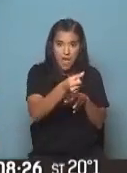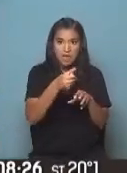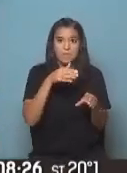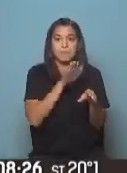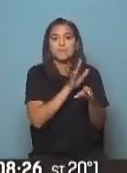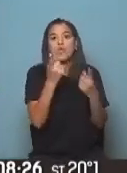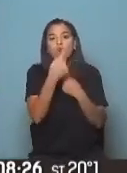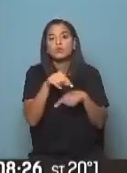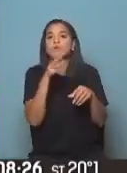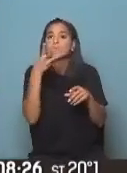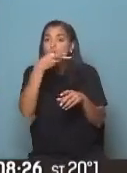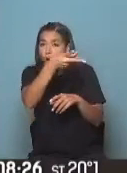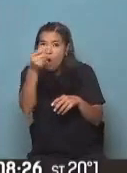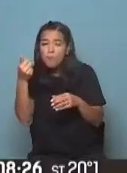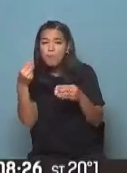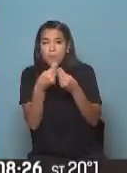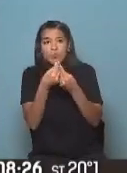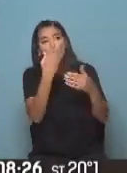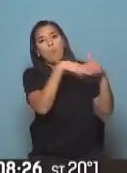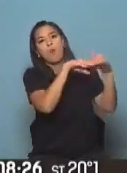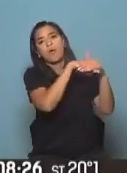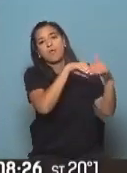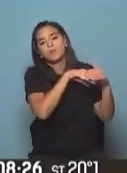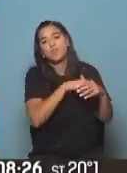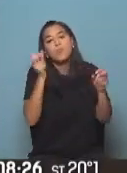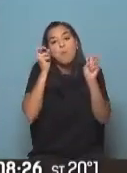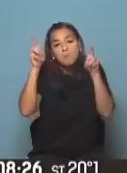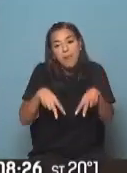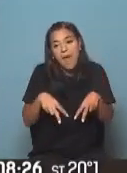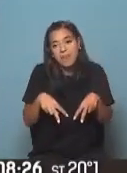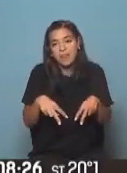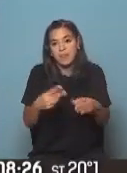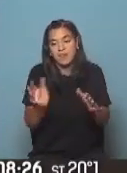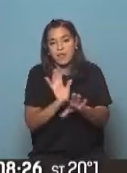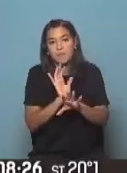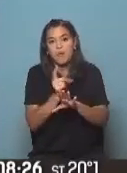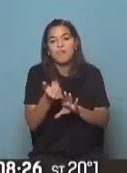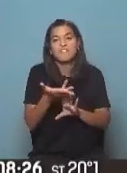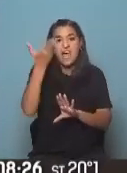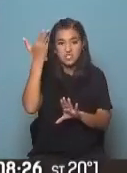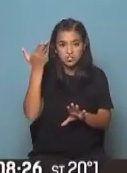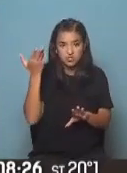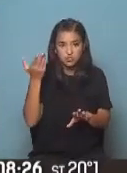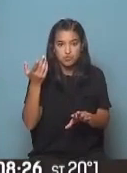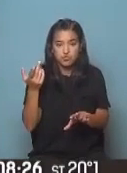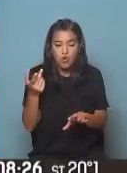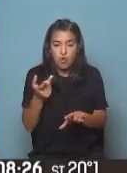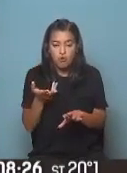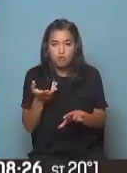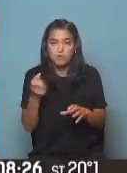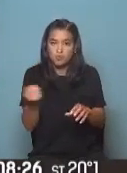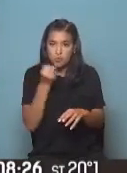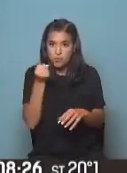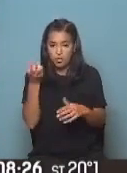no perecederos, lógicamente, Alimentos ¿no? no perecederos, por supuesto. Es una estrategia para cubrirse de la inflación para los que menos tienen, que es